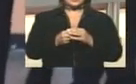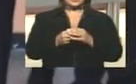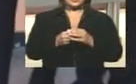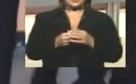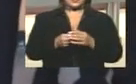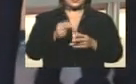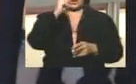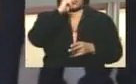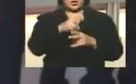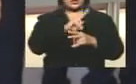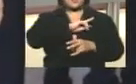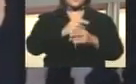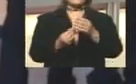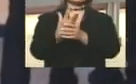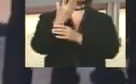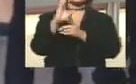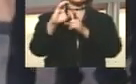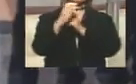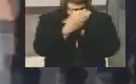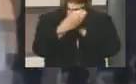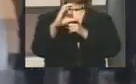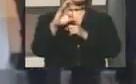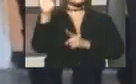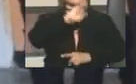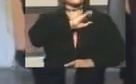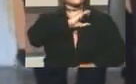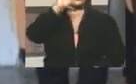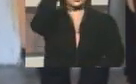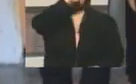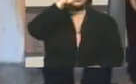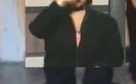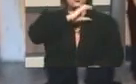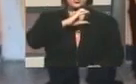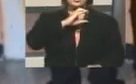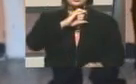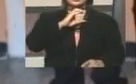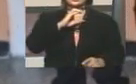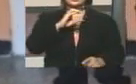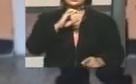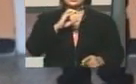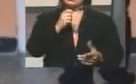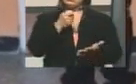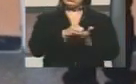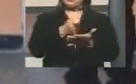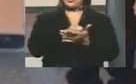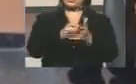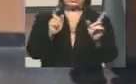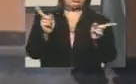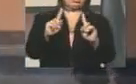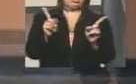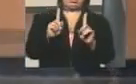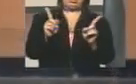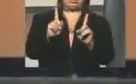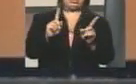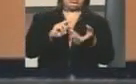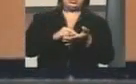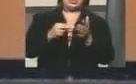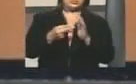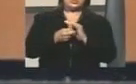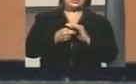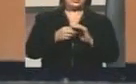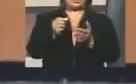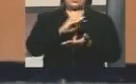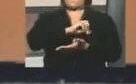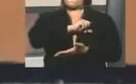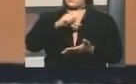que forman parte de la Fundación Amaranto Caricuao Cultural, pero un patrocinio como tal o un aporte de un benefactor, ni